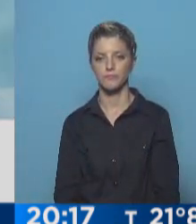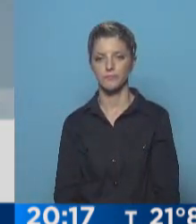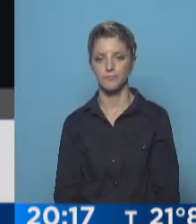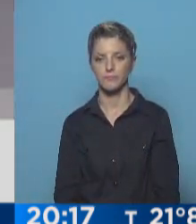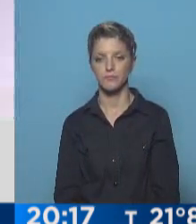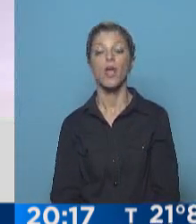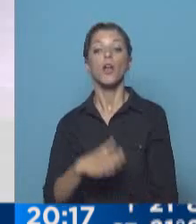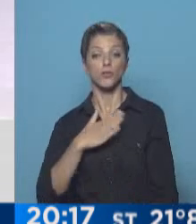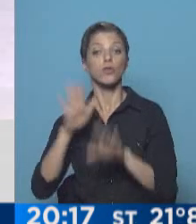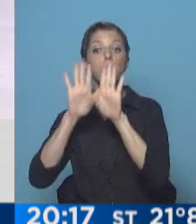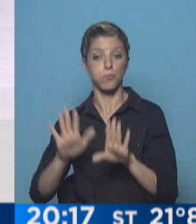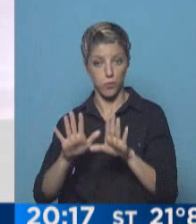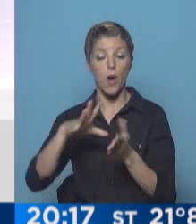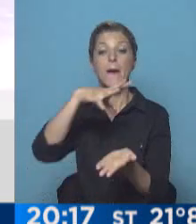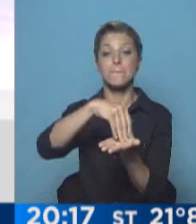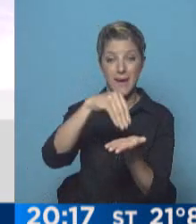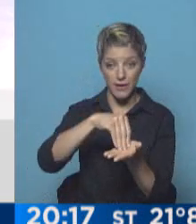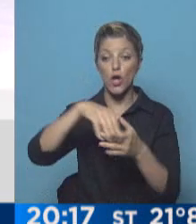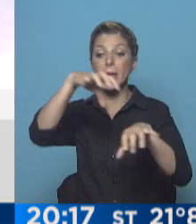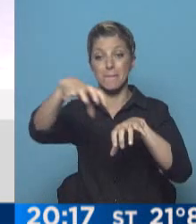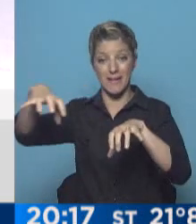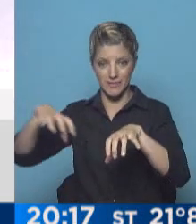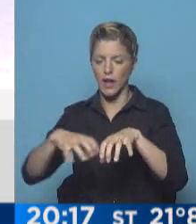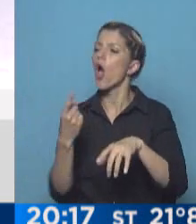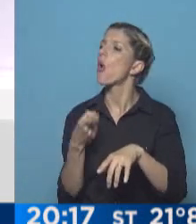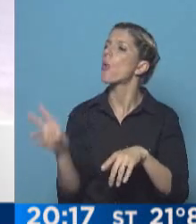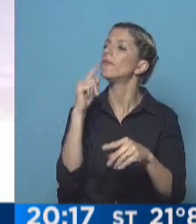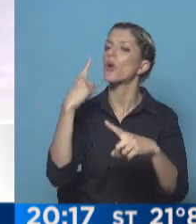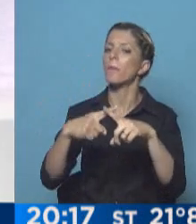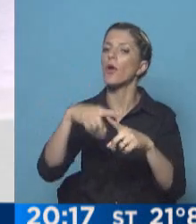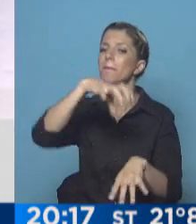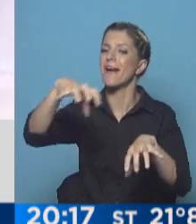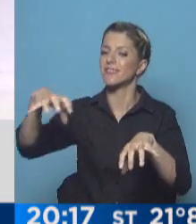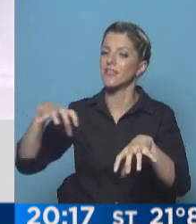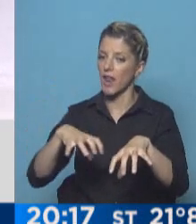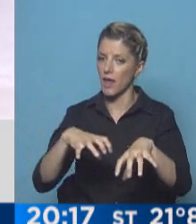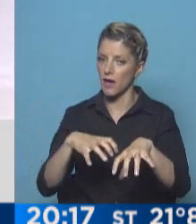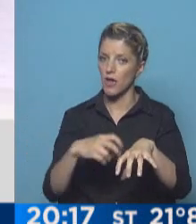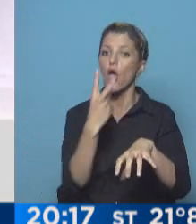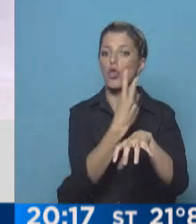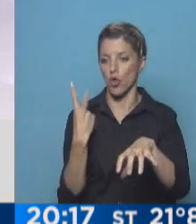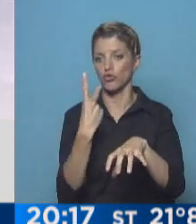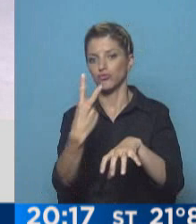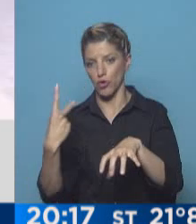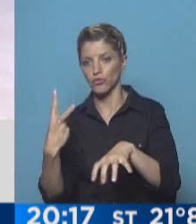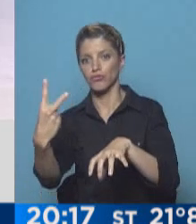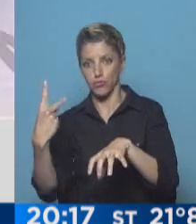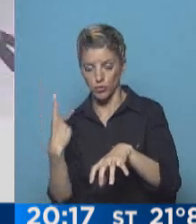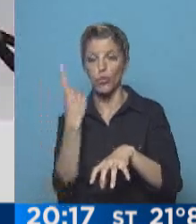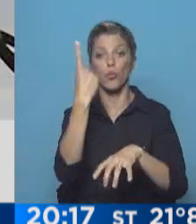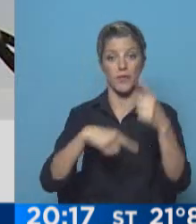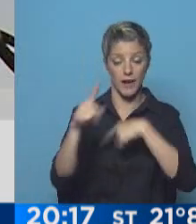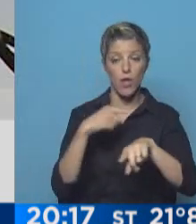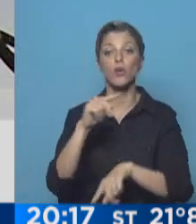organizados por barrio y por manzana. ¿Cuántos delegados por manzanas? Serían dos delegados, un delegado y un